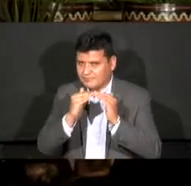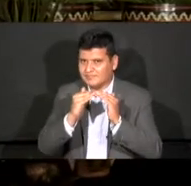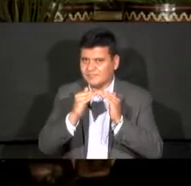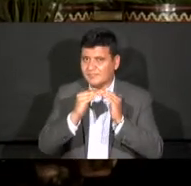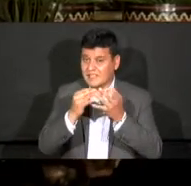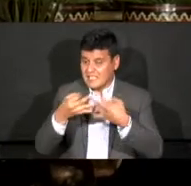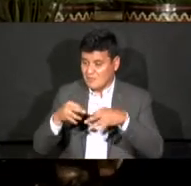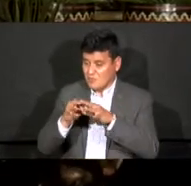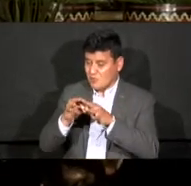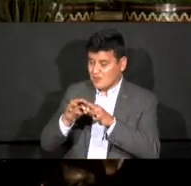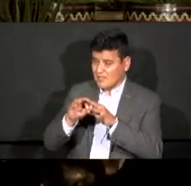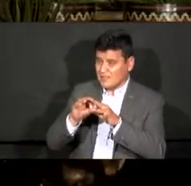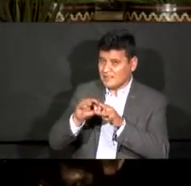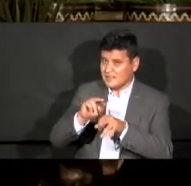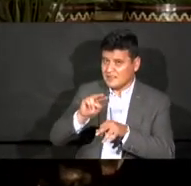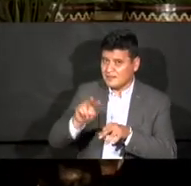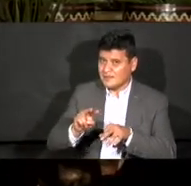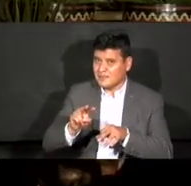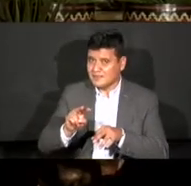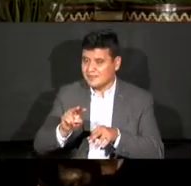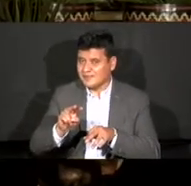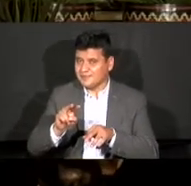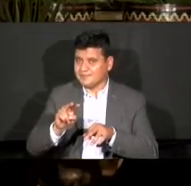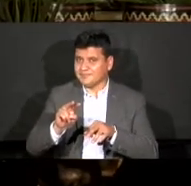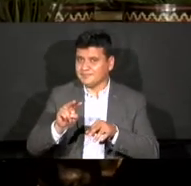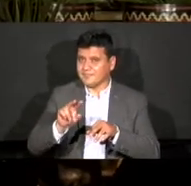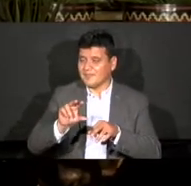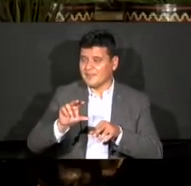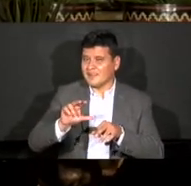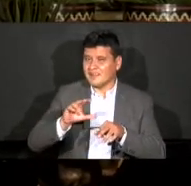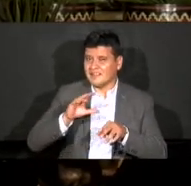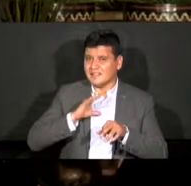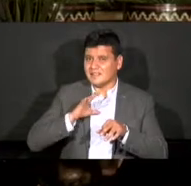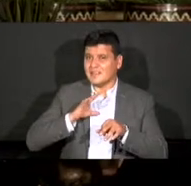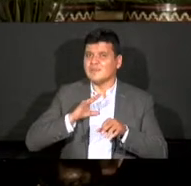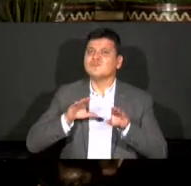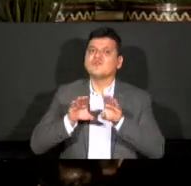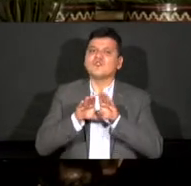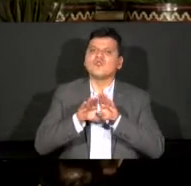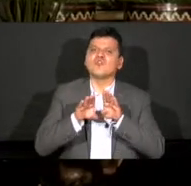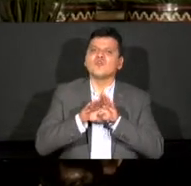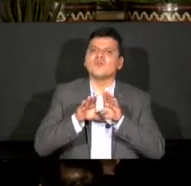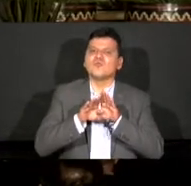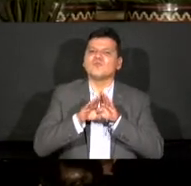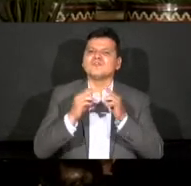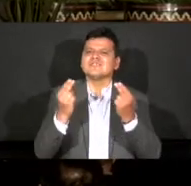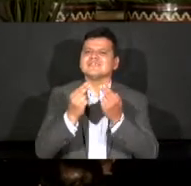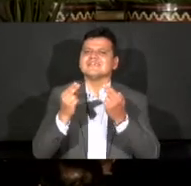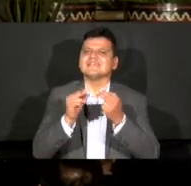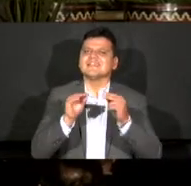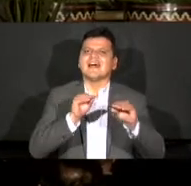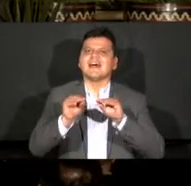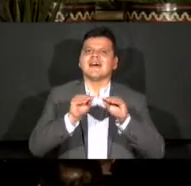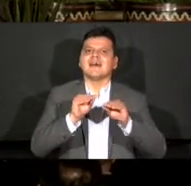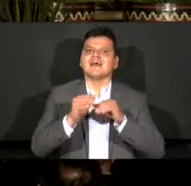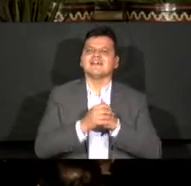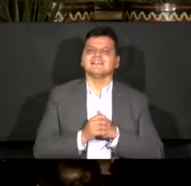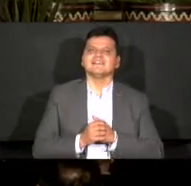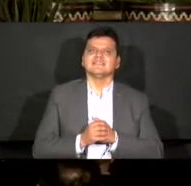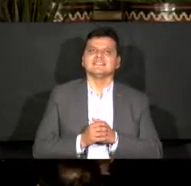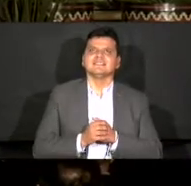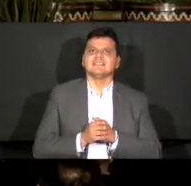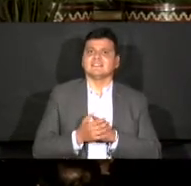y necesidad de llevar a cabo justamente ese proceso de ajuste, hace unas semanas envié a